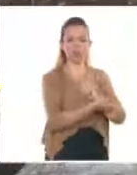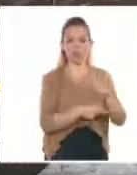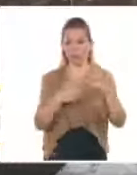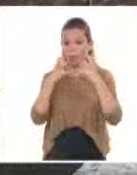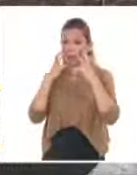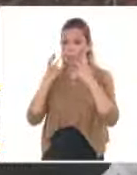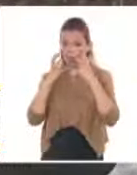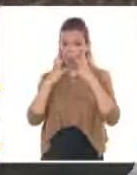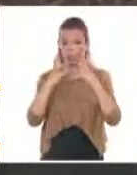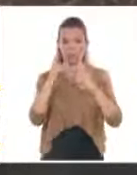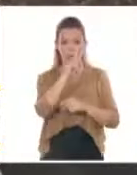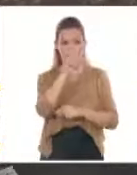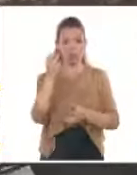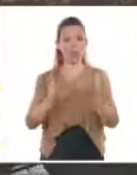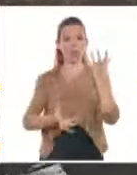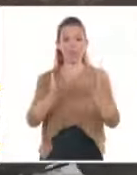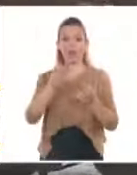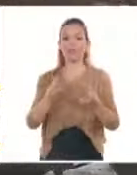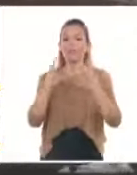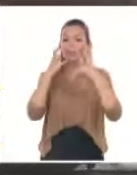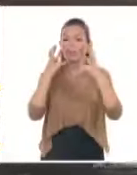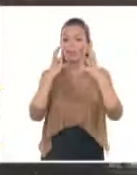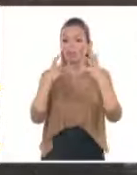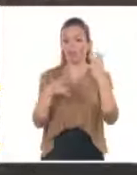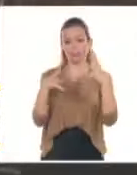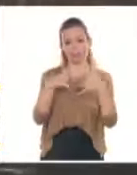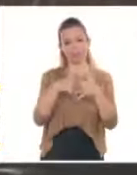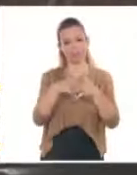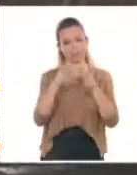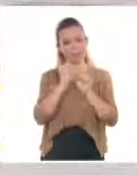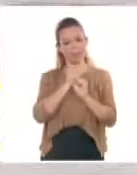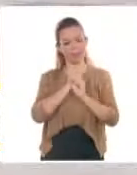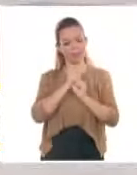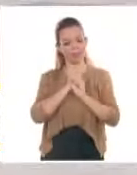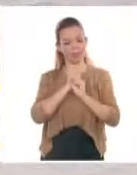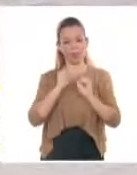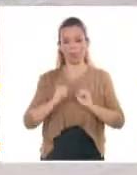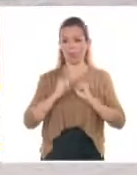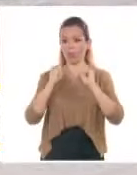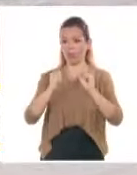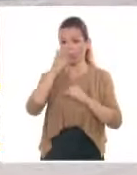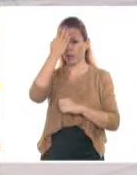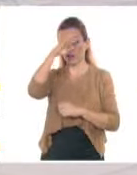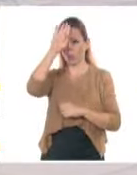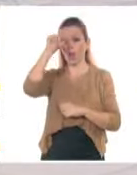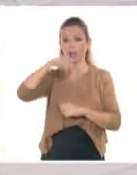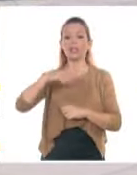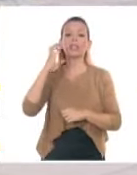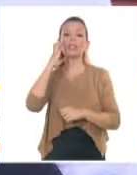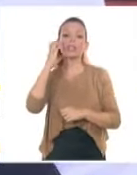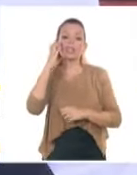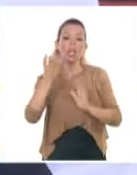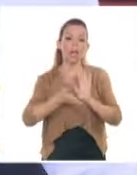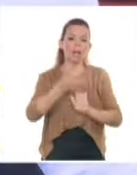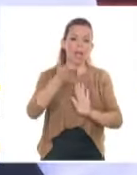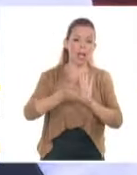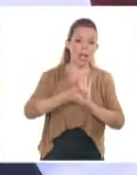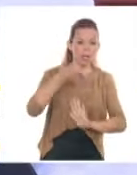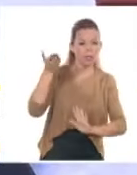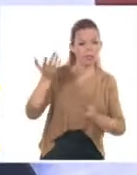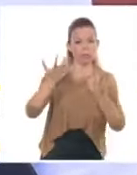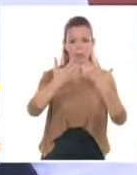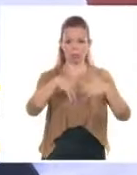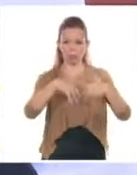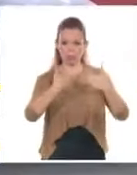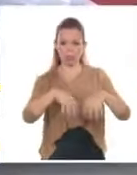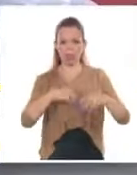originan importantes cargas del país. Sabes que desde aquí se transporta el cemento para la región oriental, se transportan los